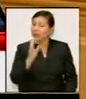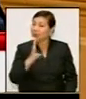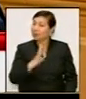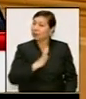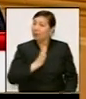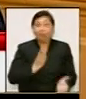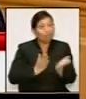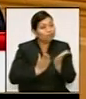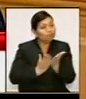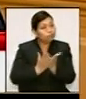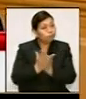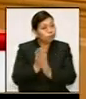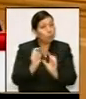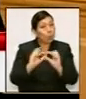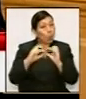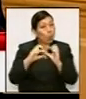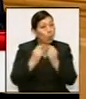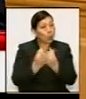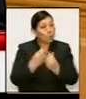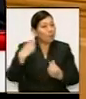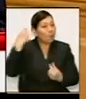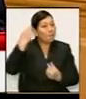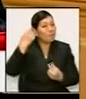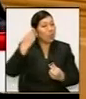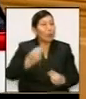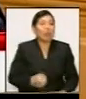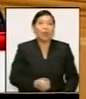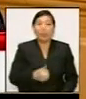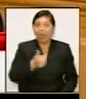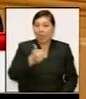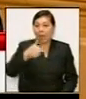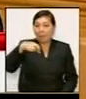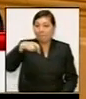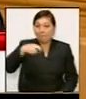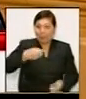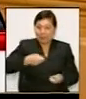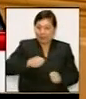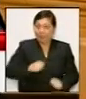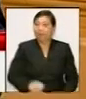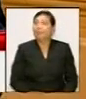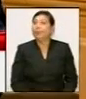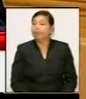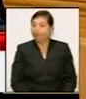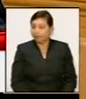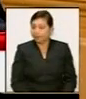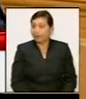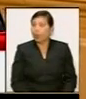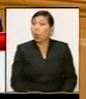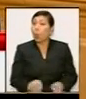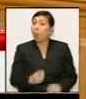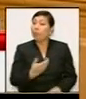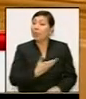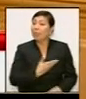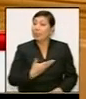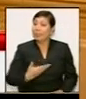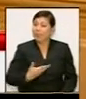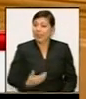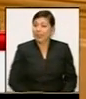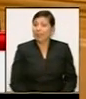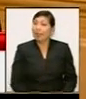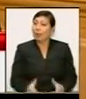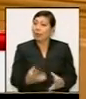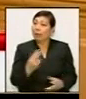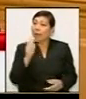y fidelidad al partido, a la imagen y al ejemplo de Fernando Belaúnde. Cuando el presidente